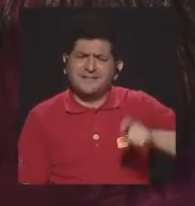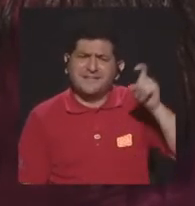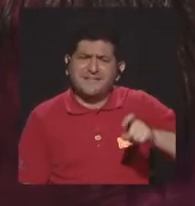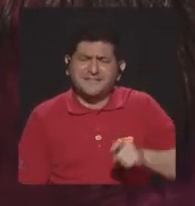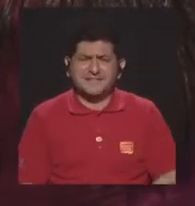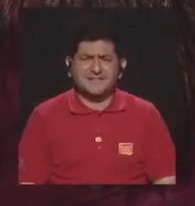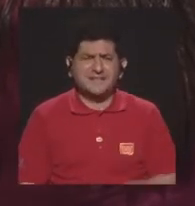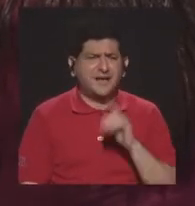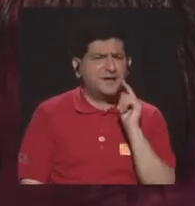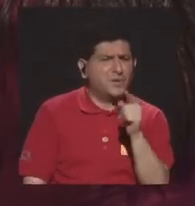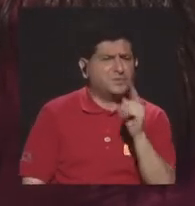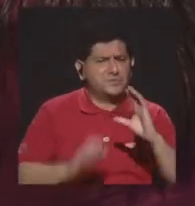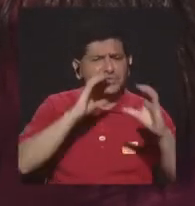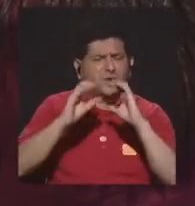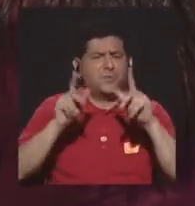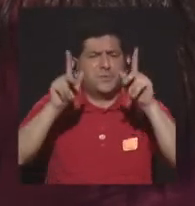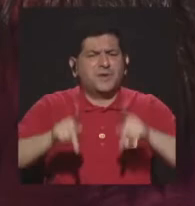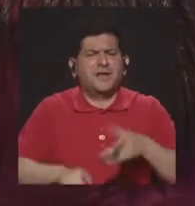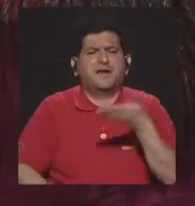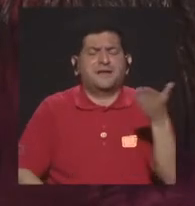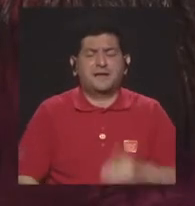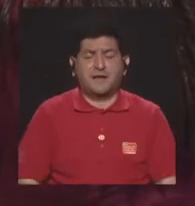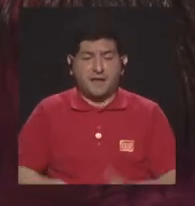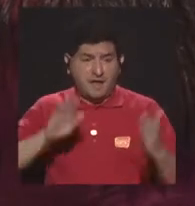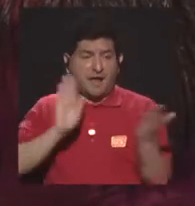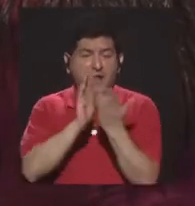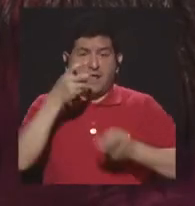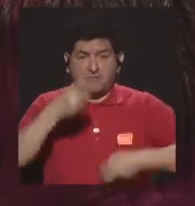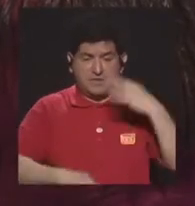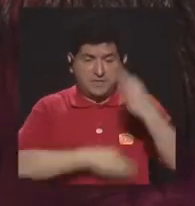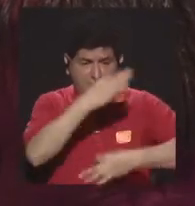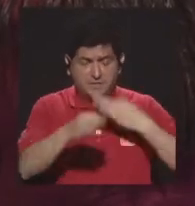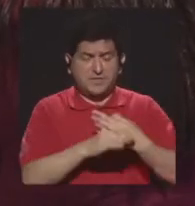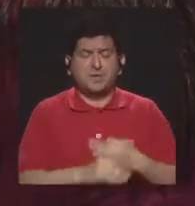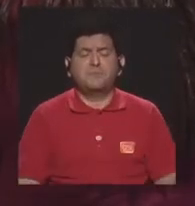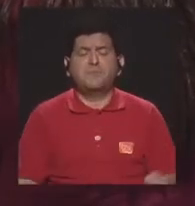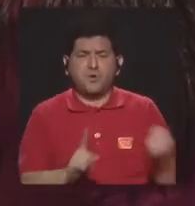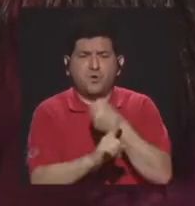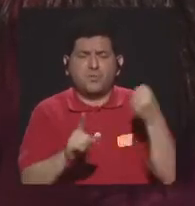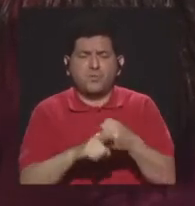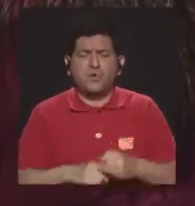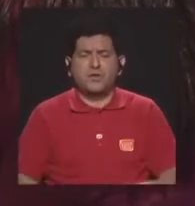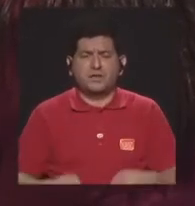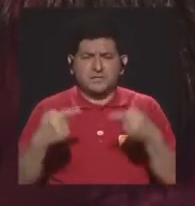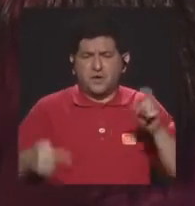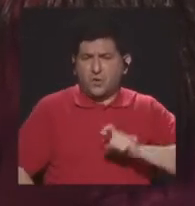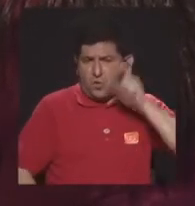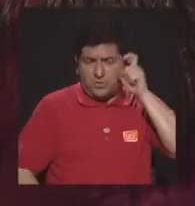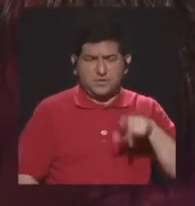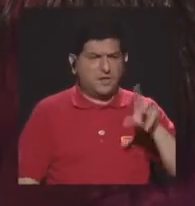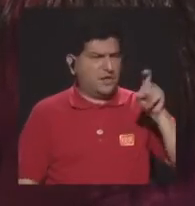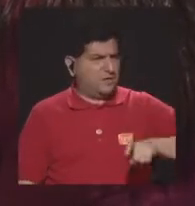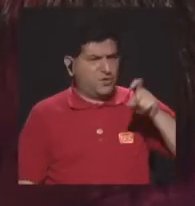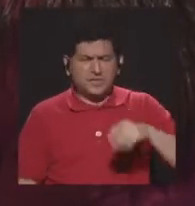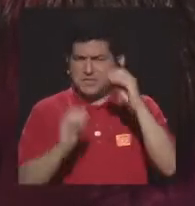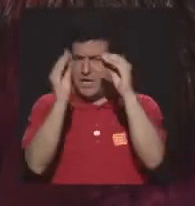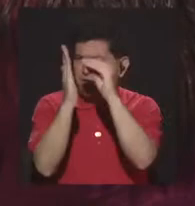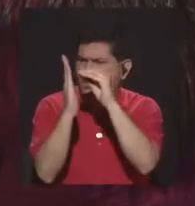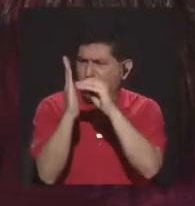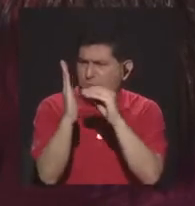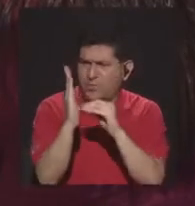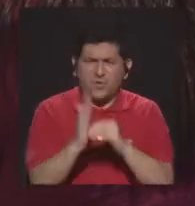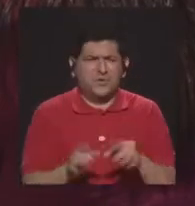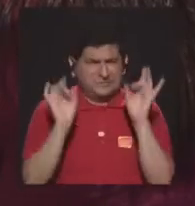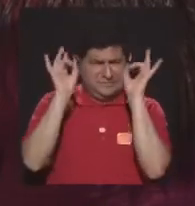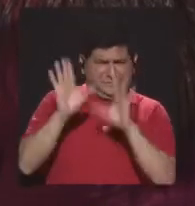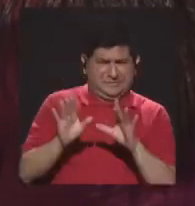sea, qué le tenés que transmitir a la población frente a una problemática como la violencia de género. No hace falta realmente el detalle morboso